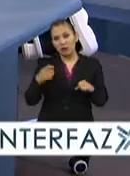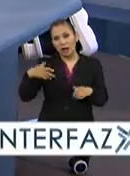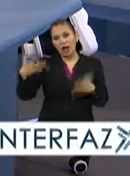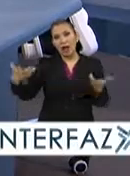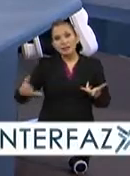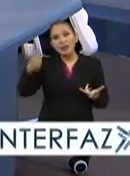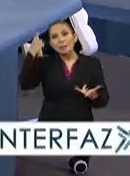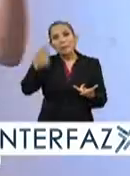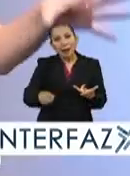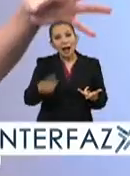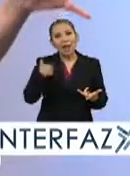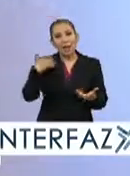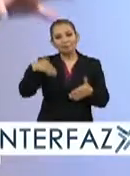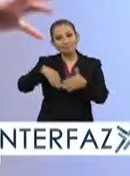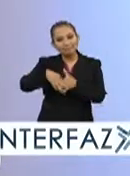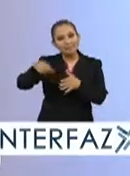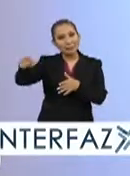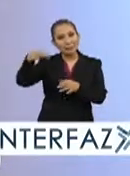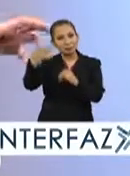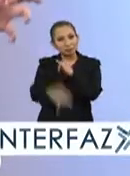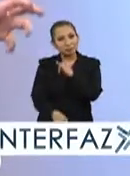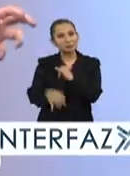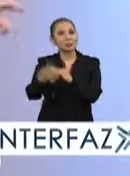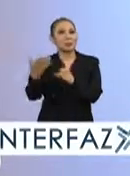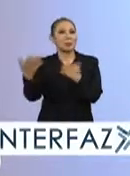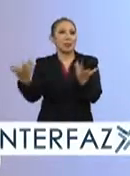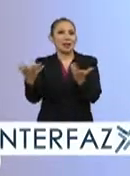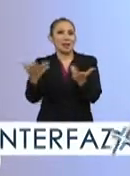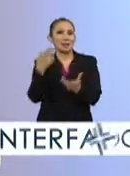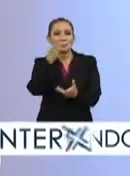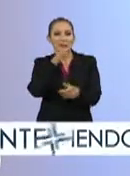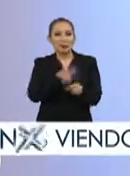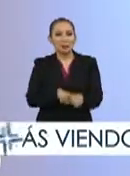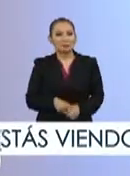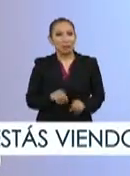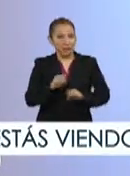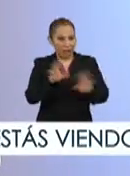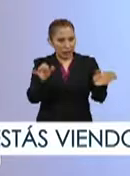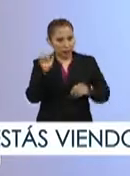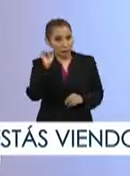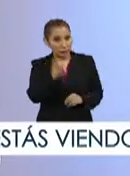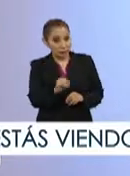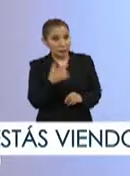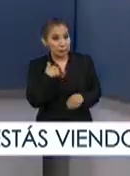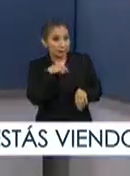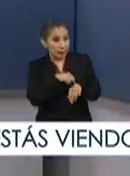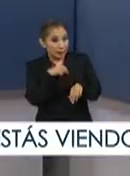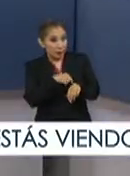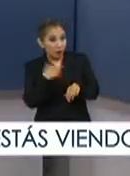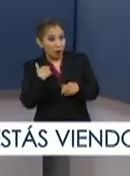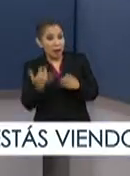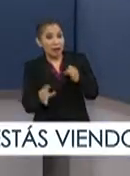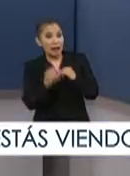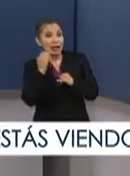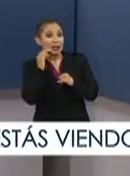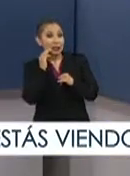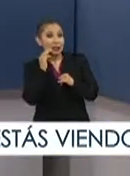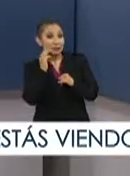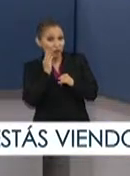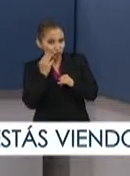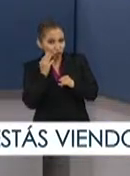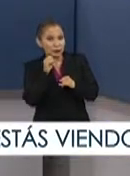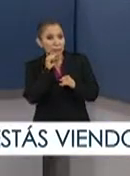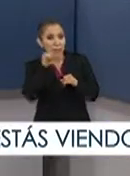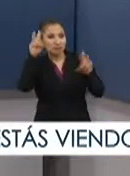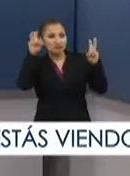realizan para poder llegar hasta la conclusión de generar este festival. Claro, claro que sí, y si me da tiempo, nuestras redes sociales, estamos en